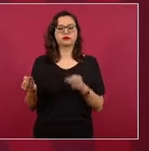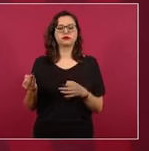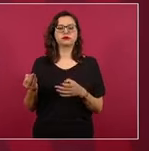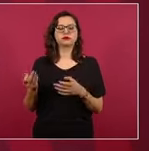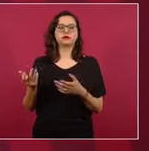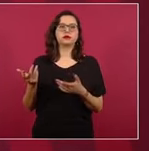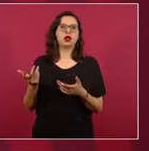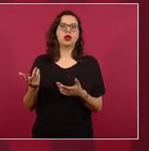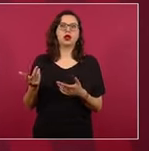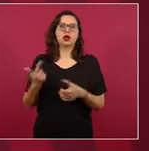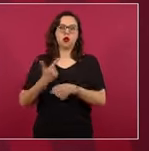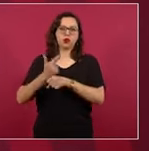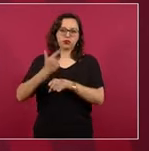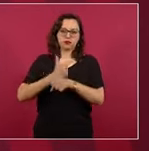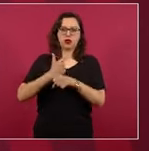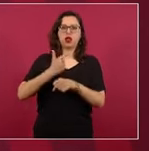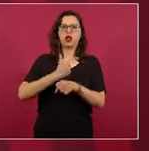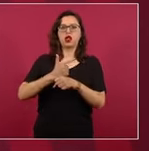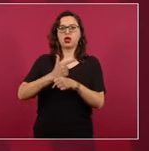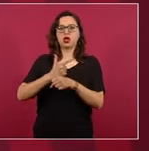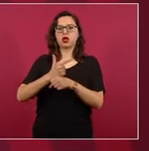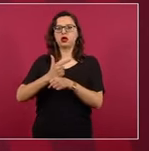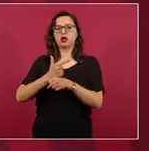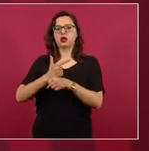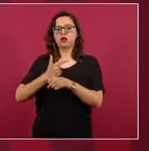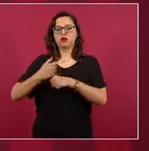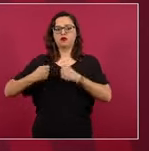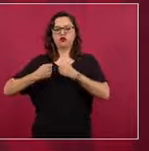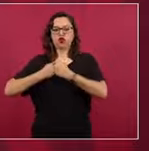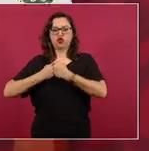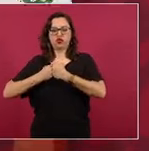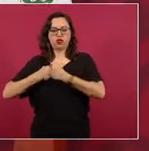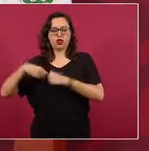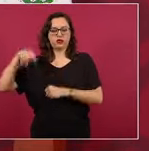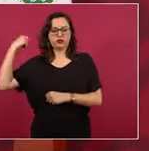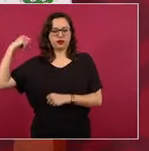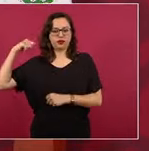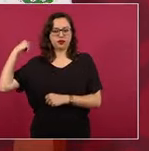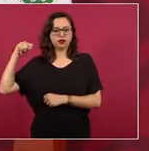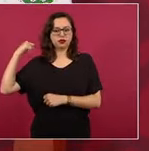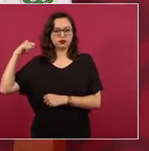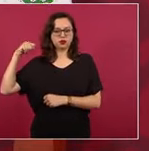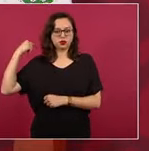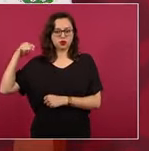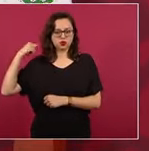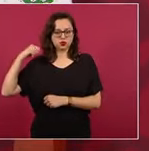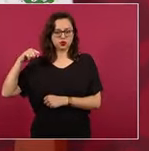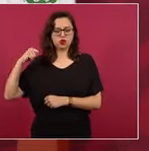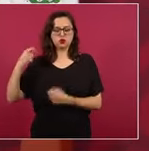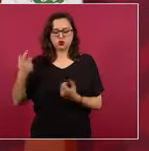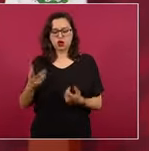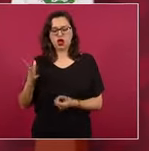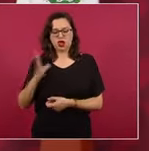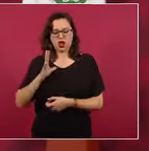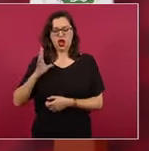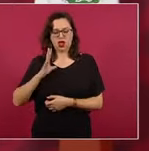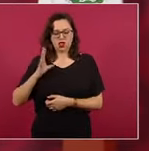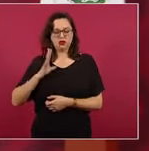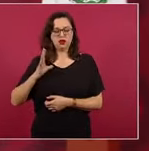Guatemala por el lado de la frontera con Tabasco. Hay un paso que se